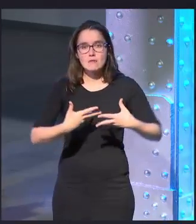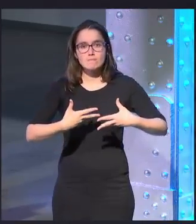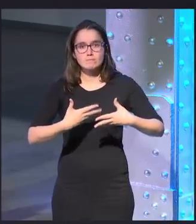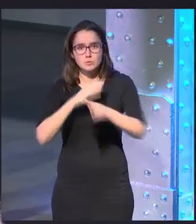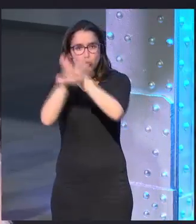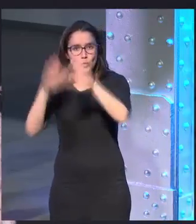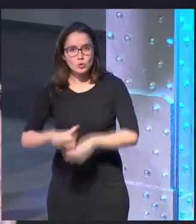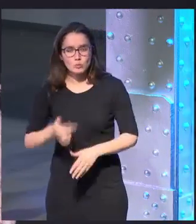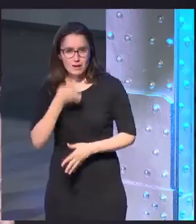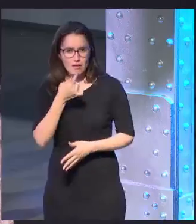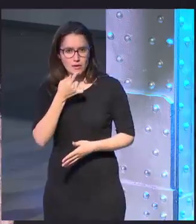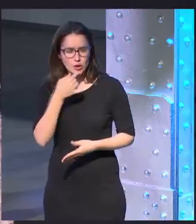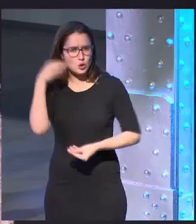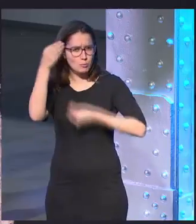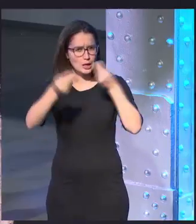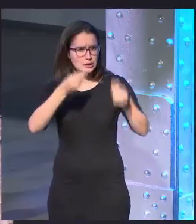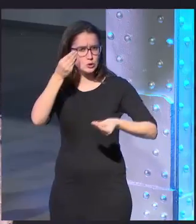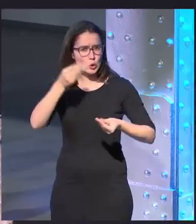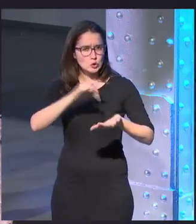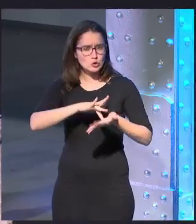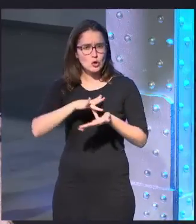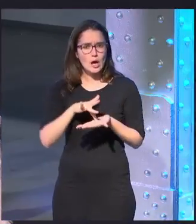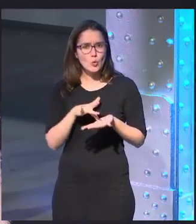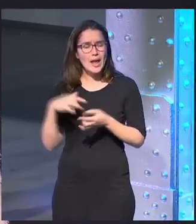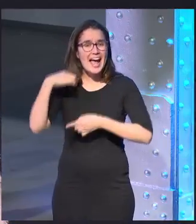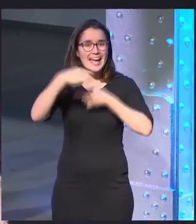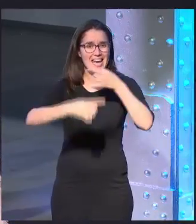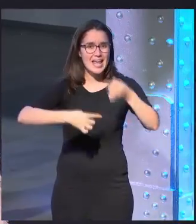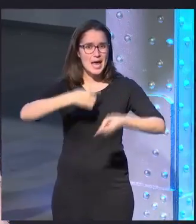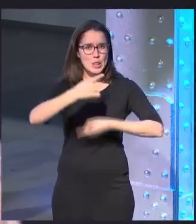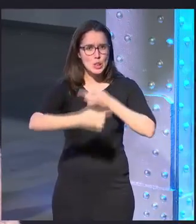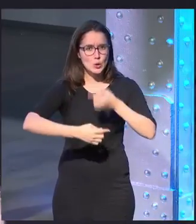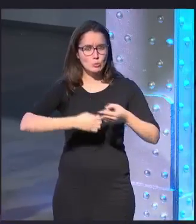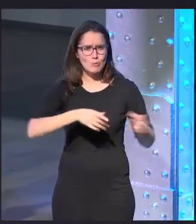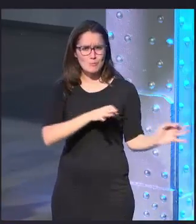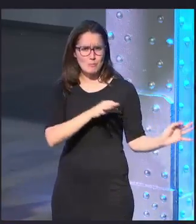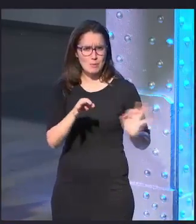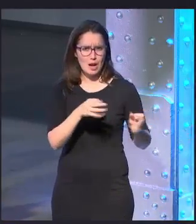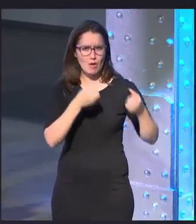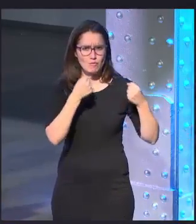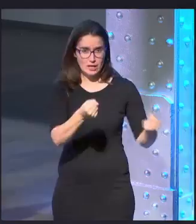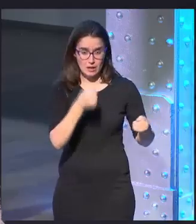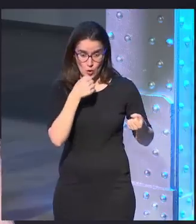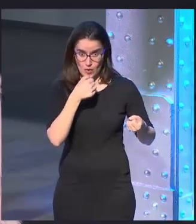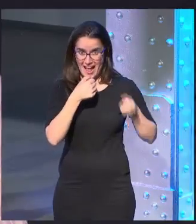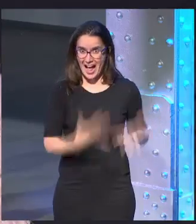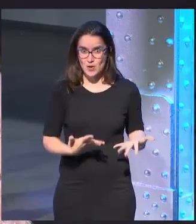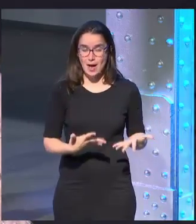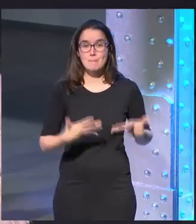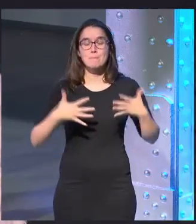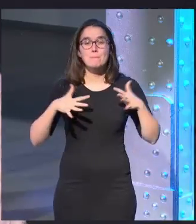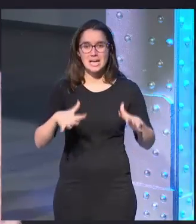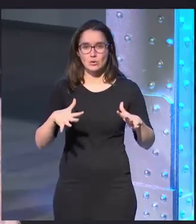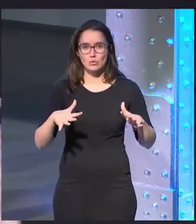que creo que estamos ante una generación muy preparada en lo inmediato, pero